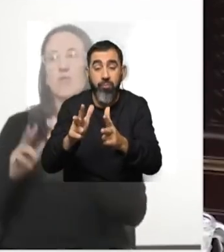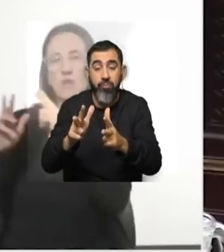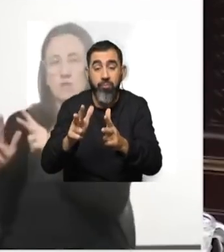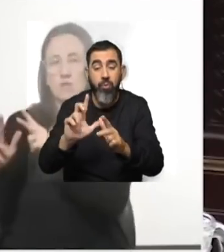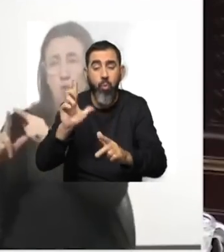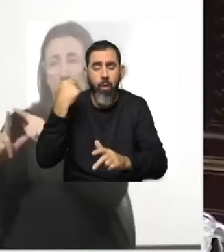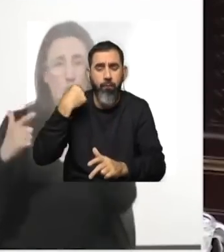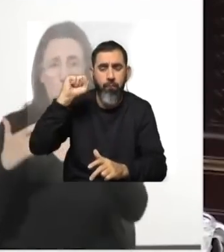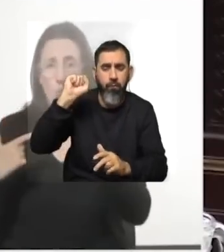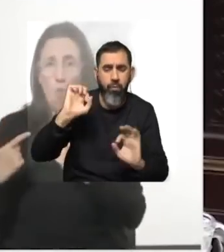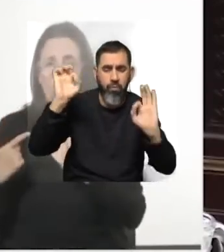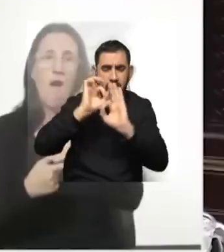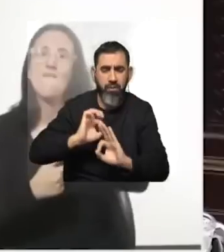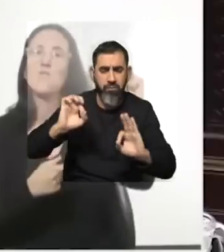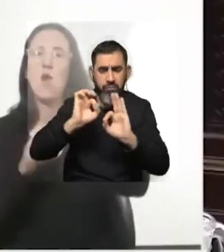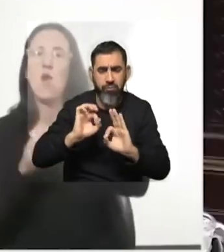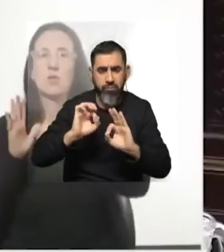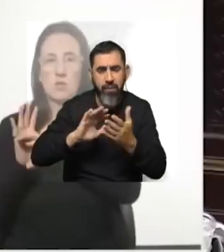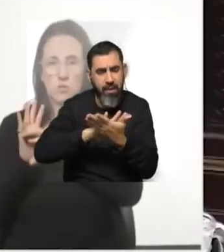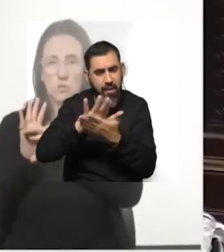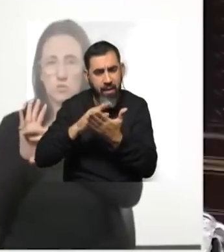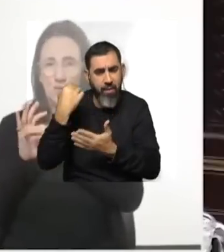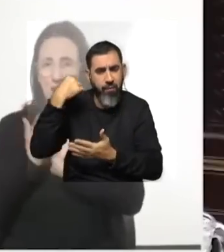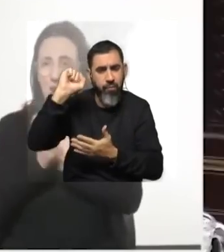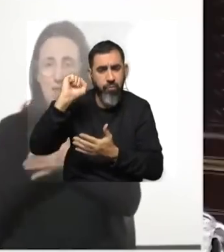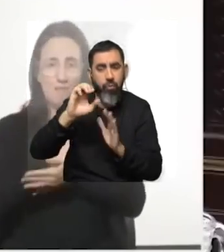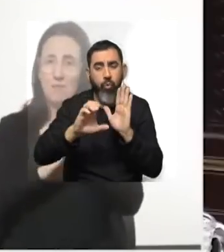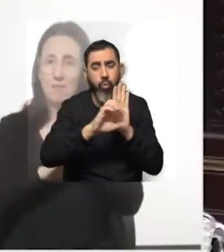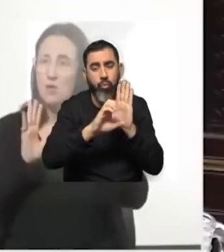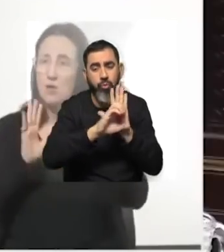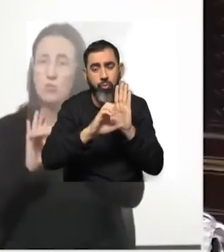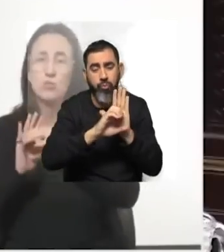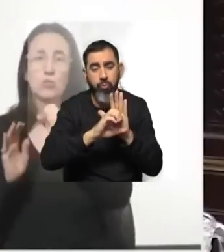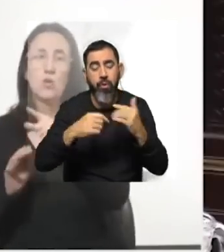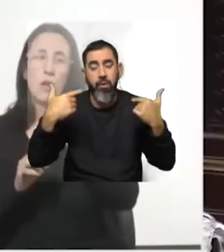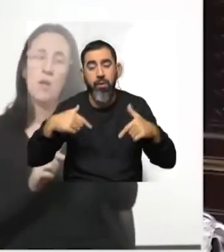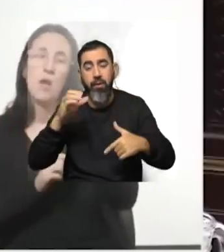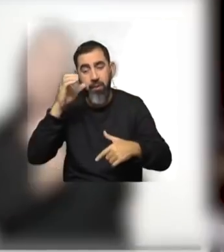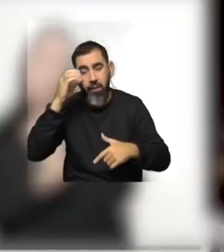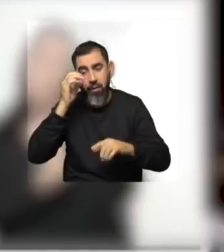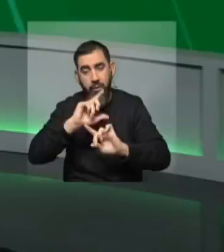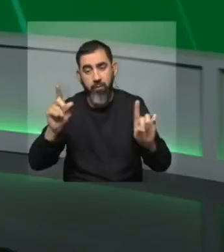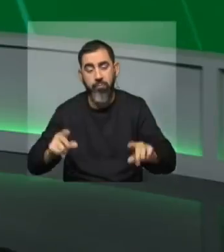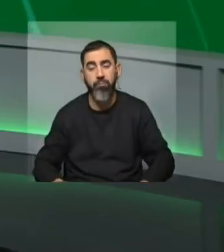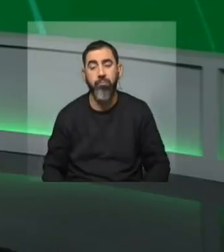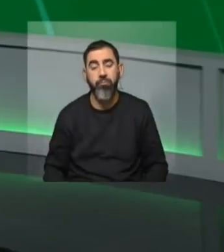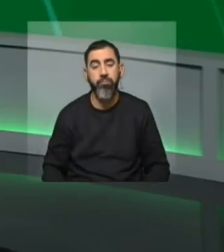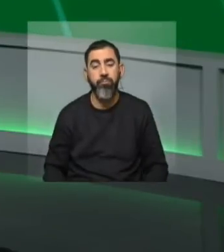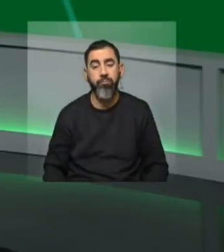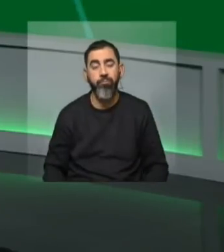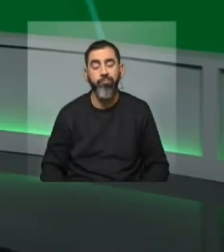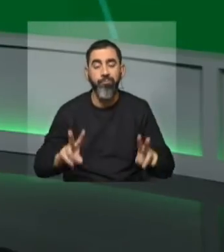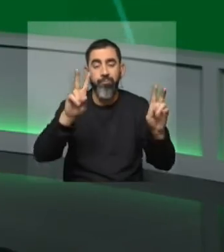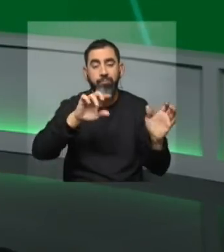existió violación, ninguna violación de la Constitución por parte de la intendenta Carolina Kös. Vamos a